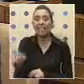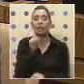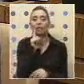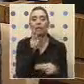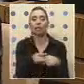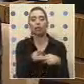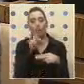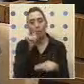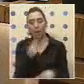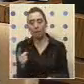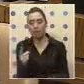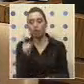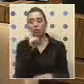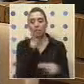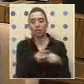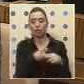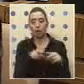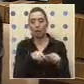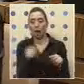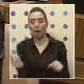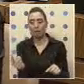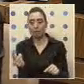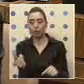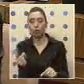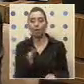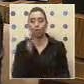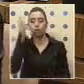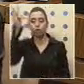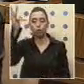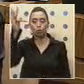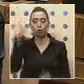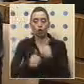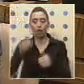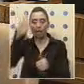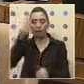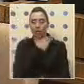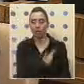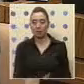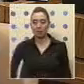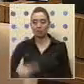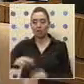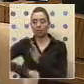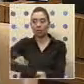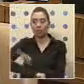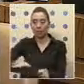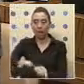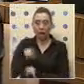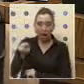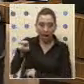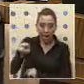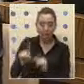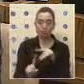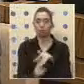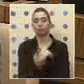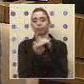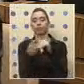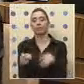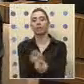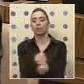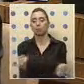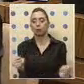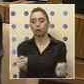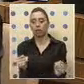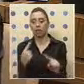de la UDI, tiene nombre y apellido. Es el futuro el candidato presidencial de la derecha. Ahí está el causante de esta imposibilidad.